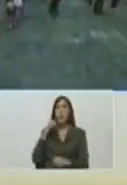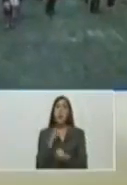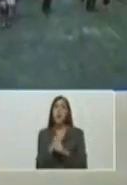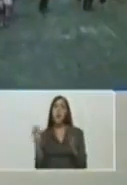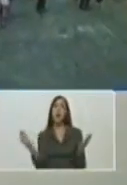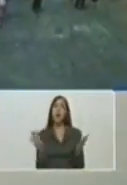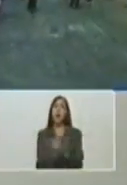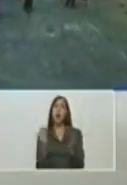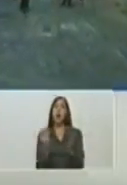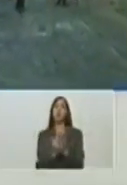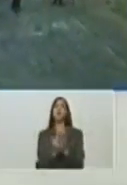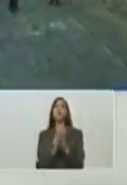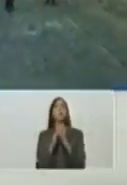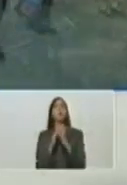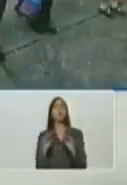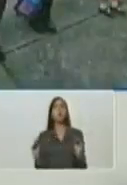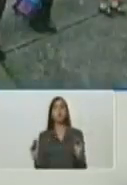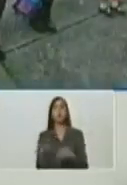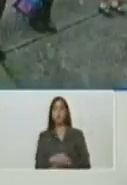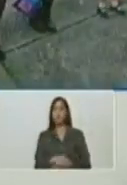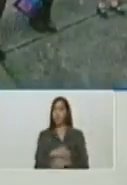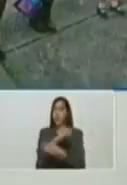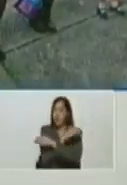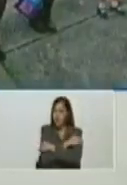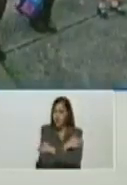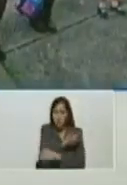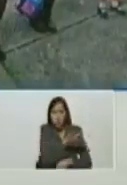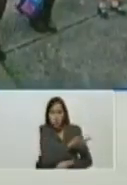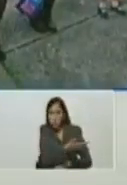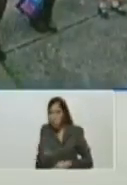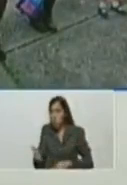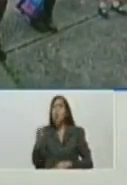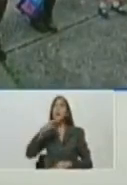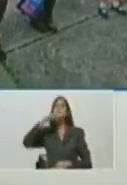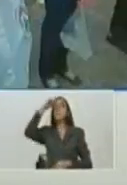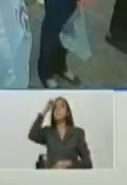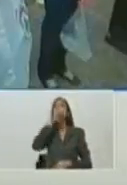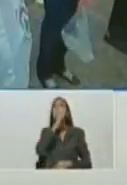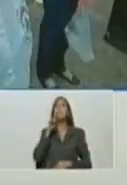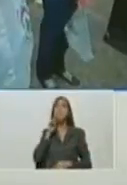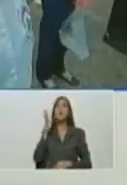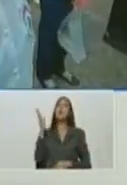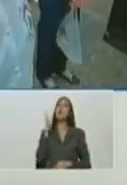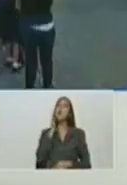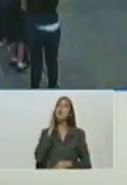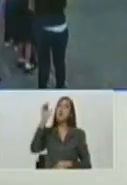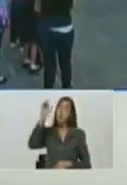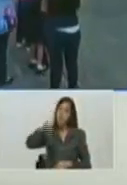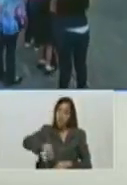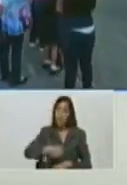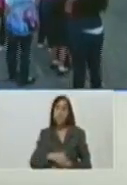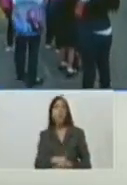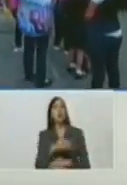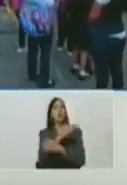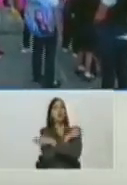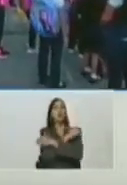a los empleados. Los felicito a todos, a las madres, las felicito, a